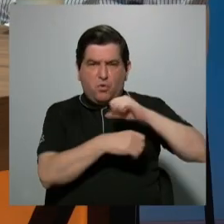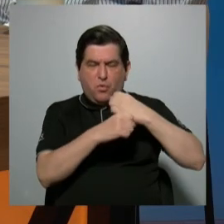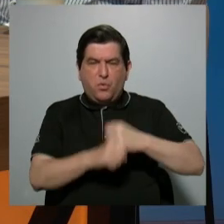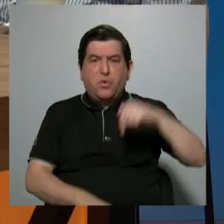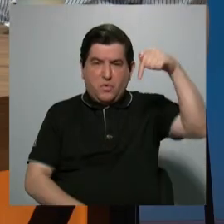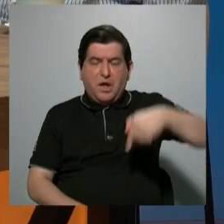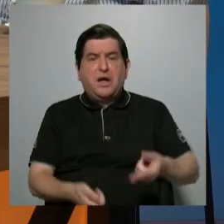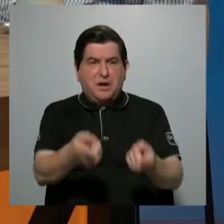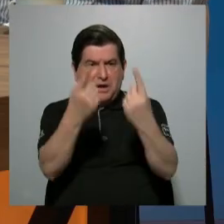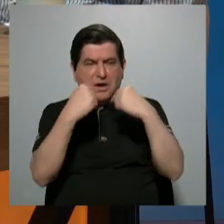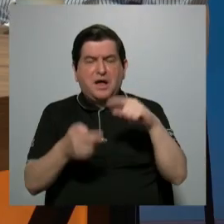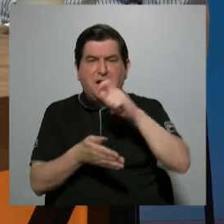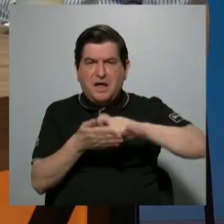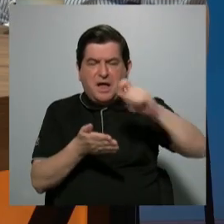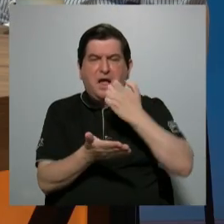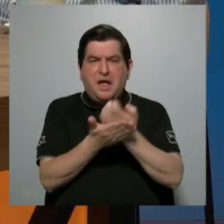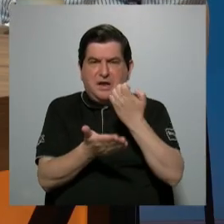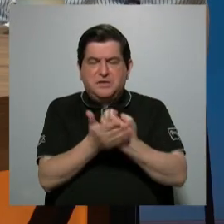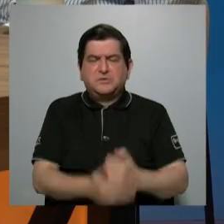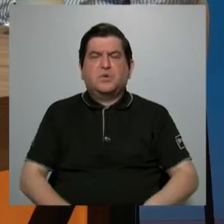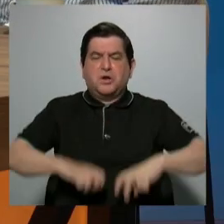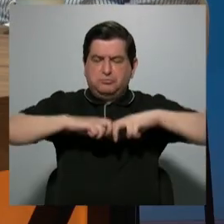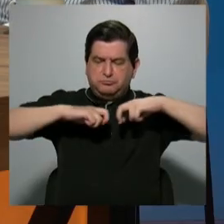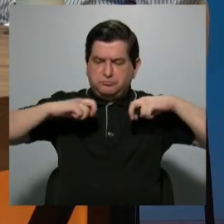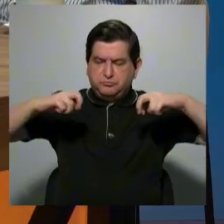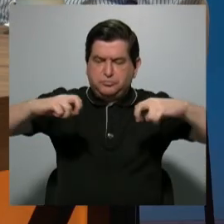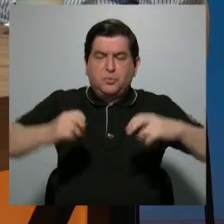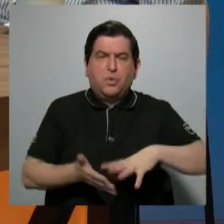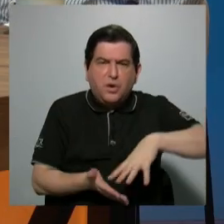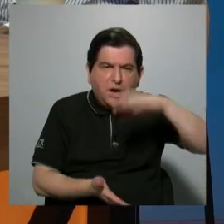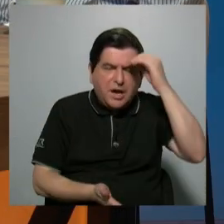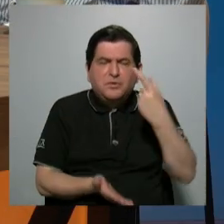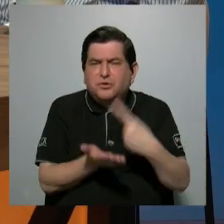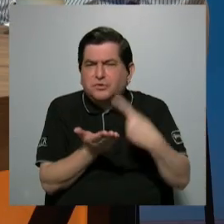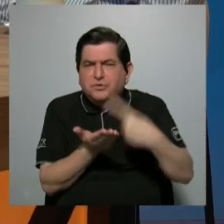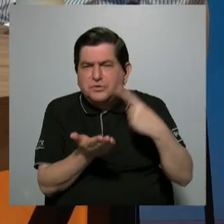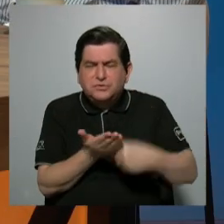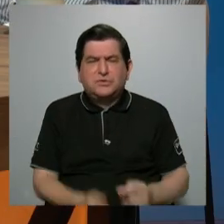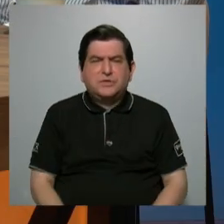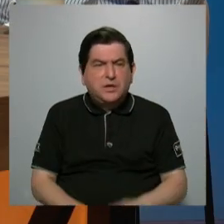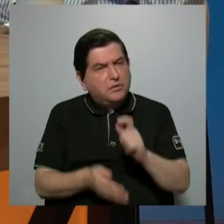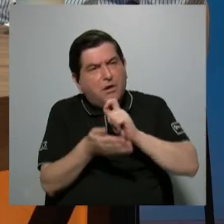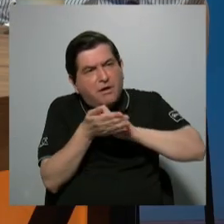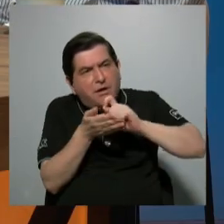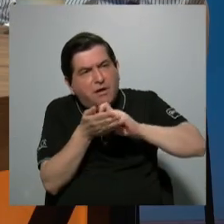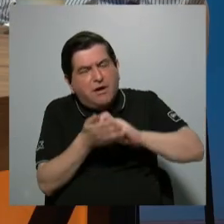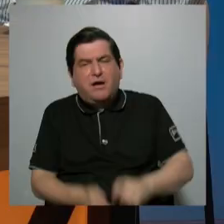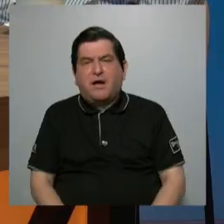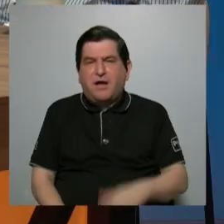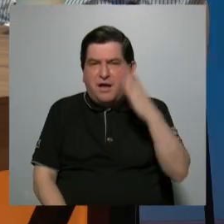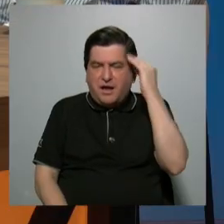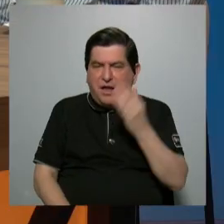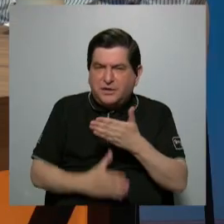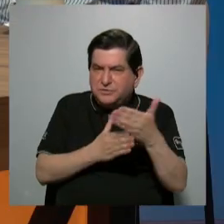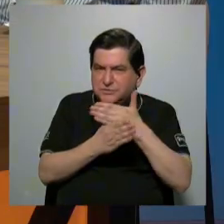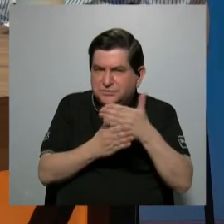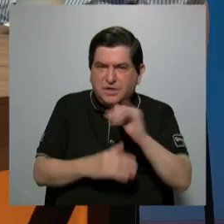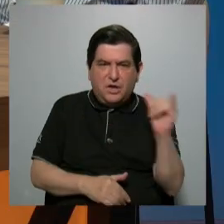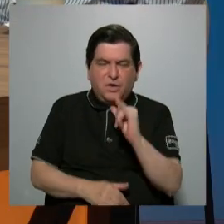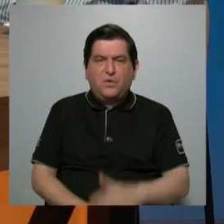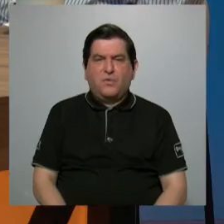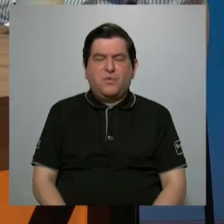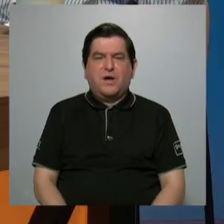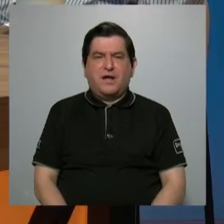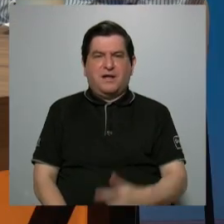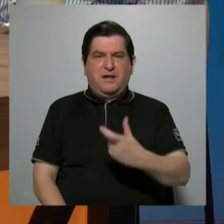con nosotros en la Escuela de Economía sentados, aprendiendo, discutiendo, tomando notas, compartiendo la experiencia. Y también la alcaldesa